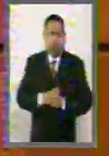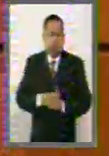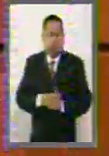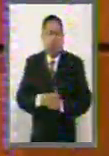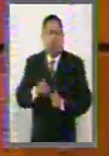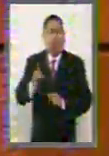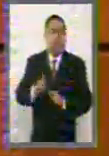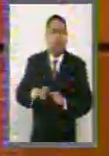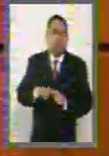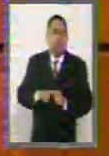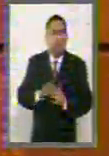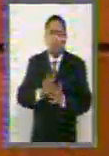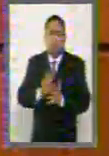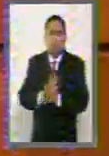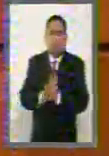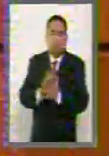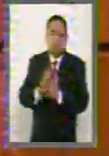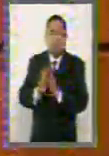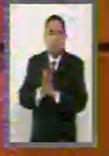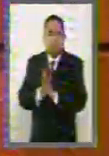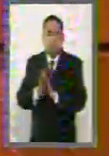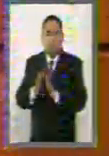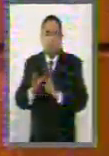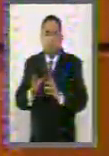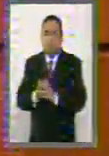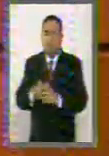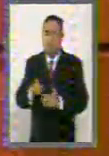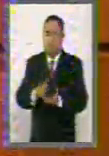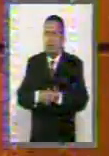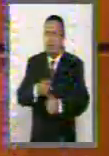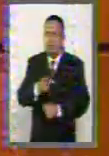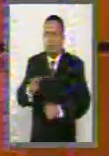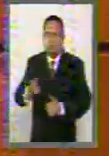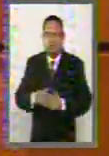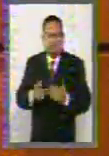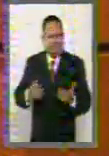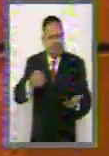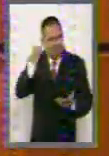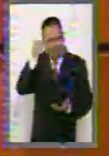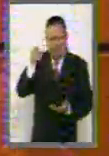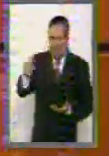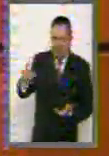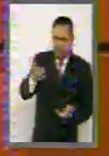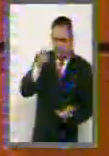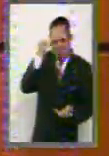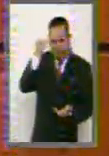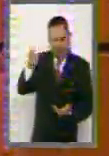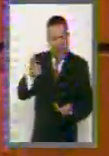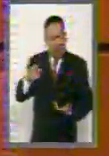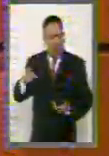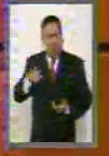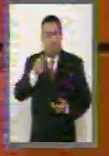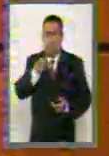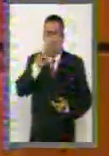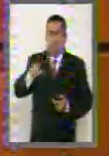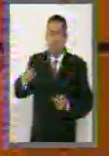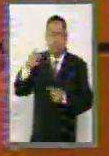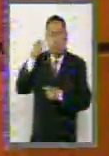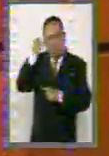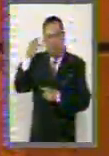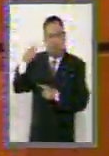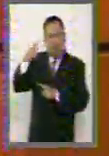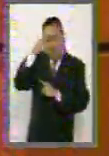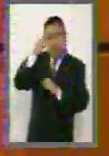arreglo de complicidades. ¿Cómo imagina el presidente de la República a la Corte?